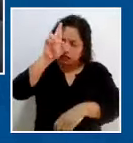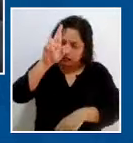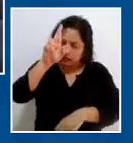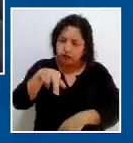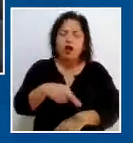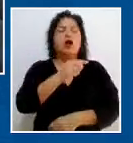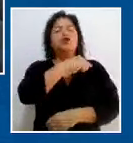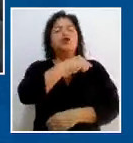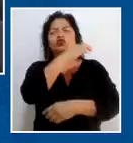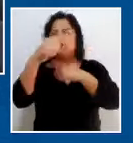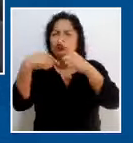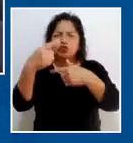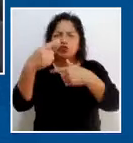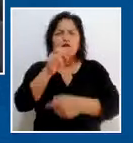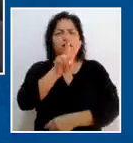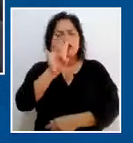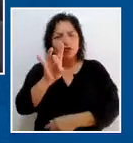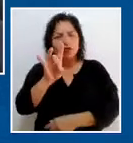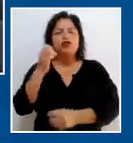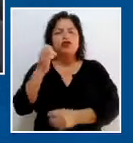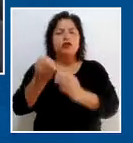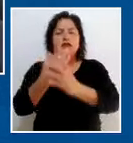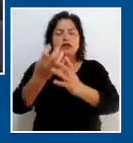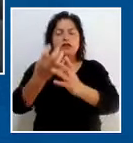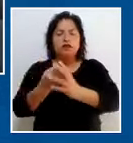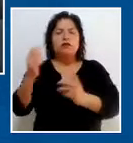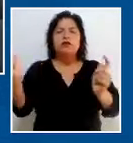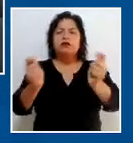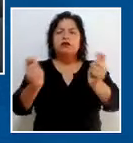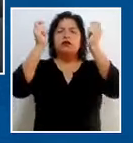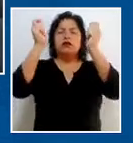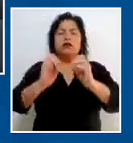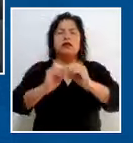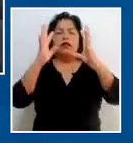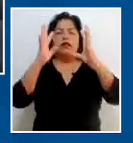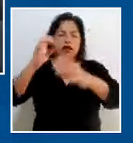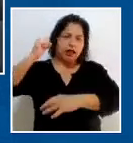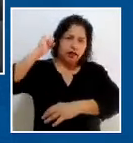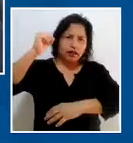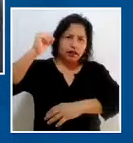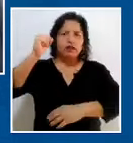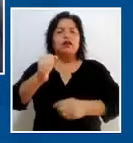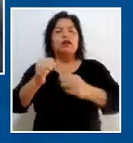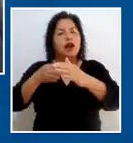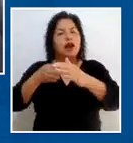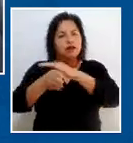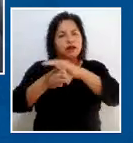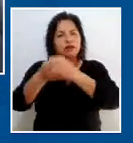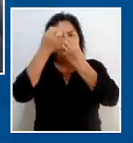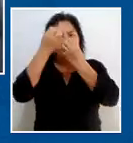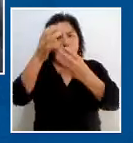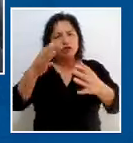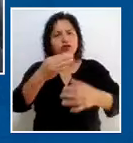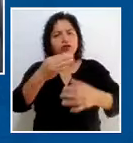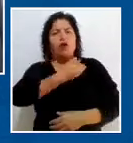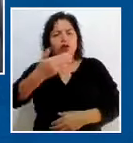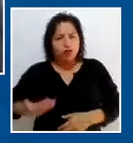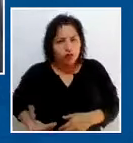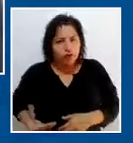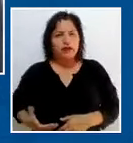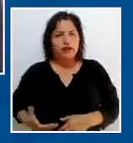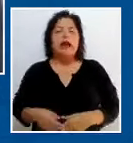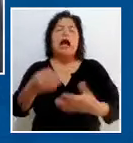se celebra a nivel internacional el Día del Derecho de Acceso a la Información Pública, o también conocido como el derecho a